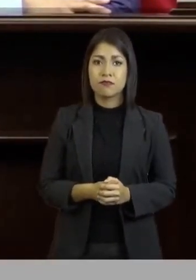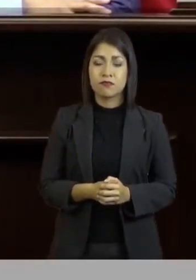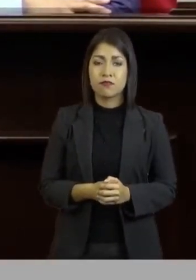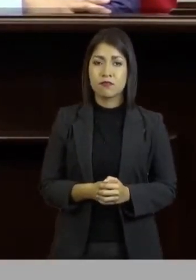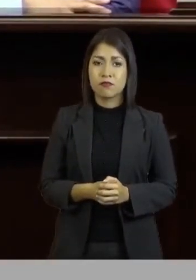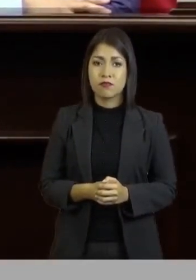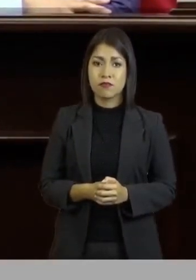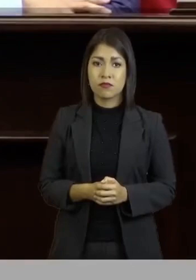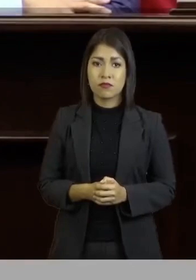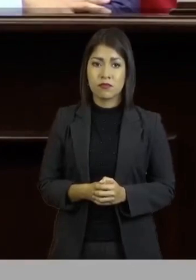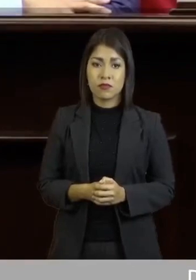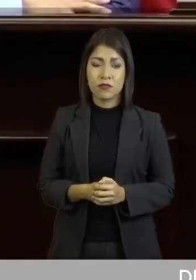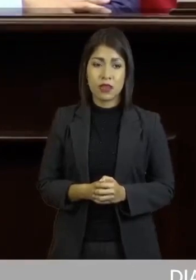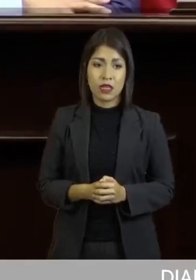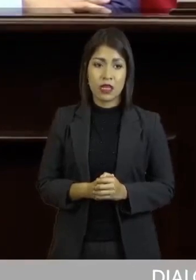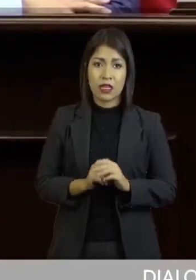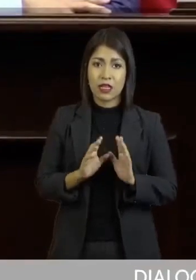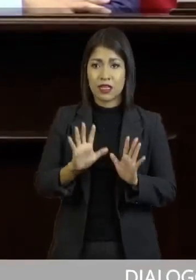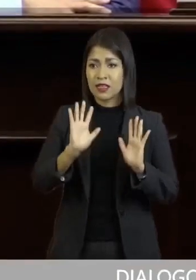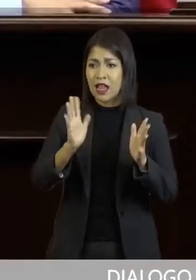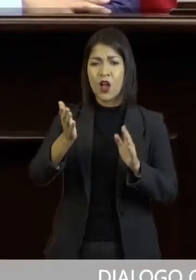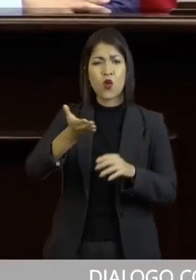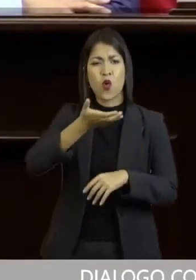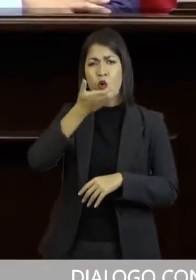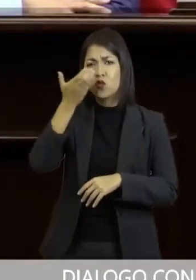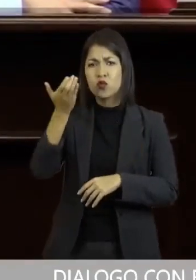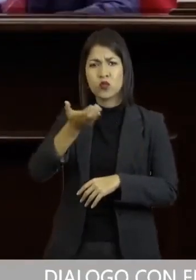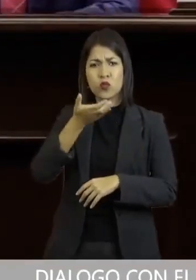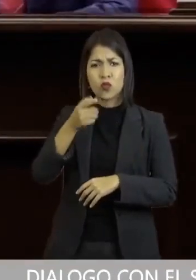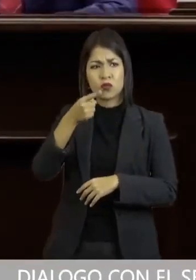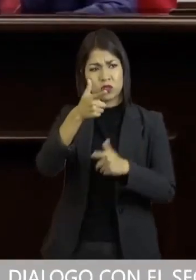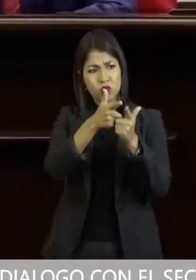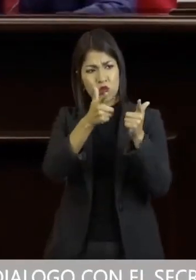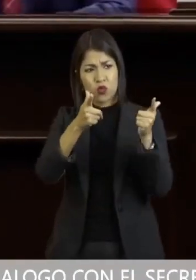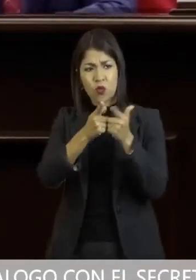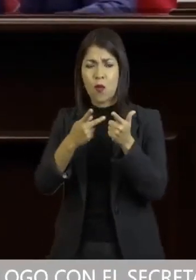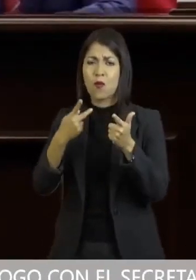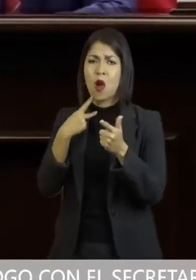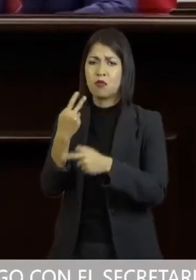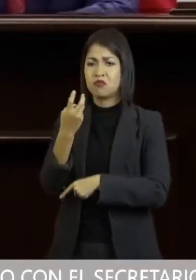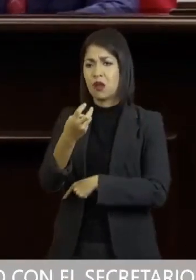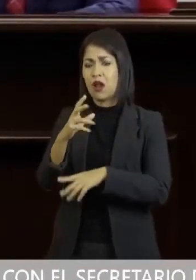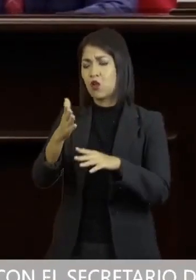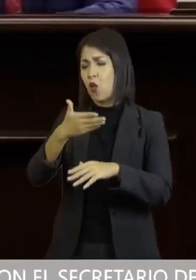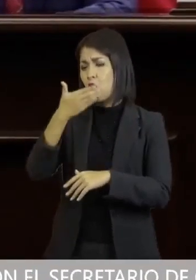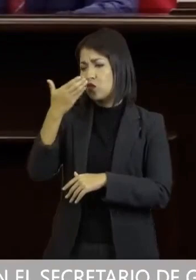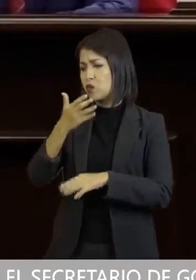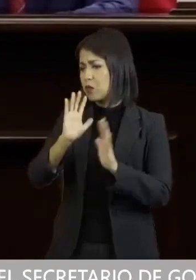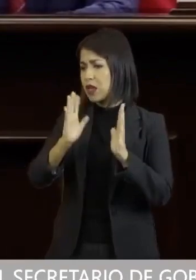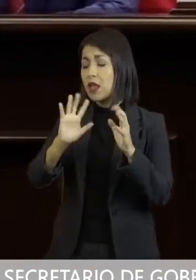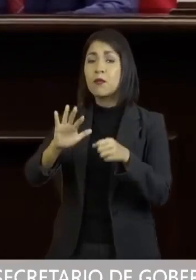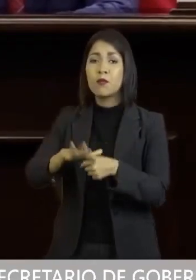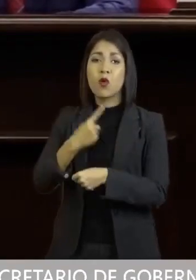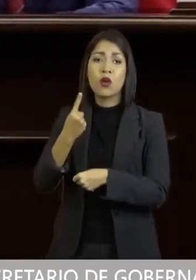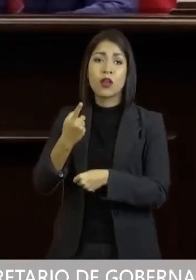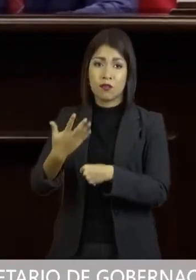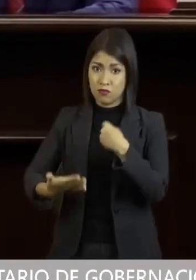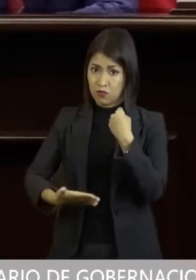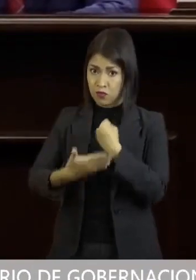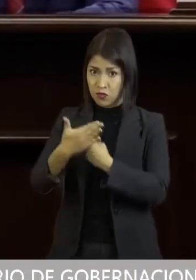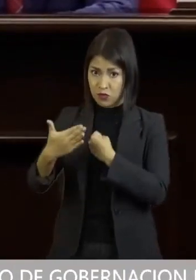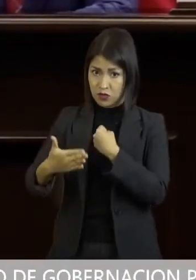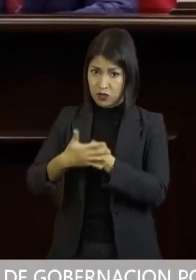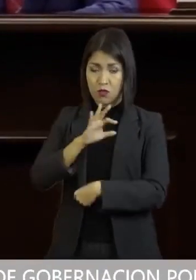Y que se vayan acostumbrando, porque yo espero que más temprano que tarde